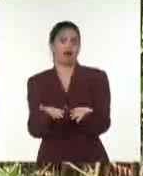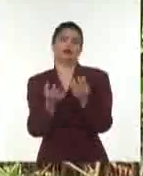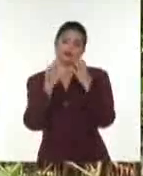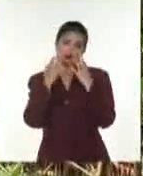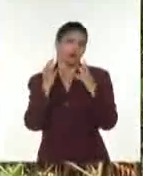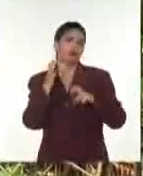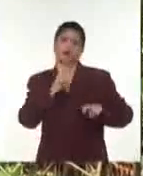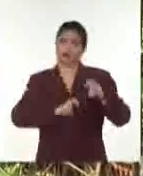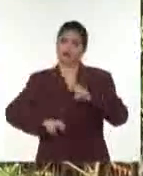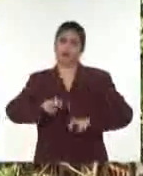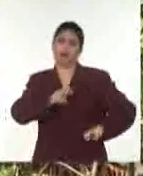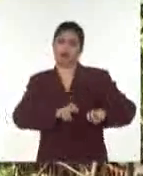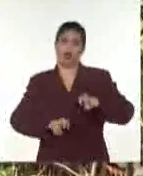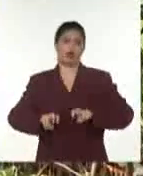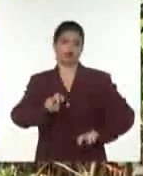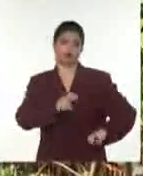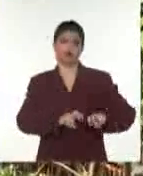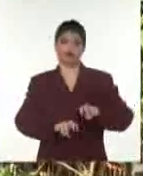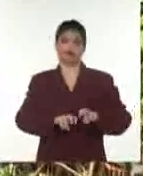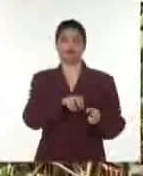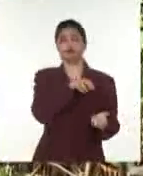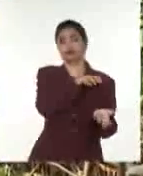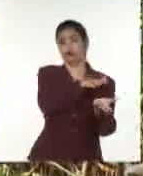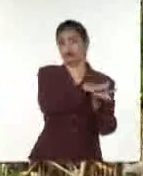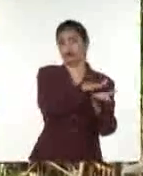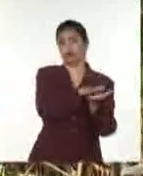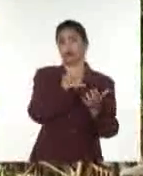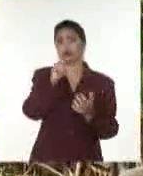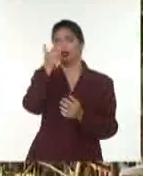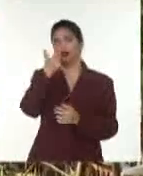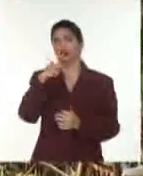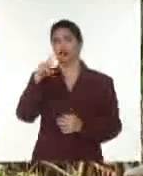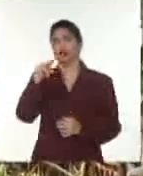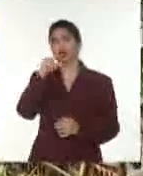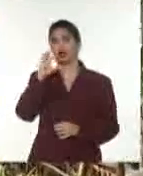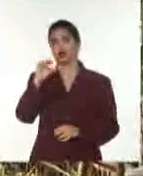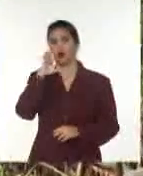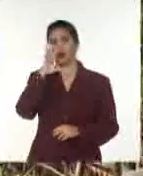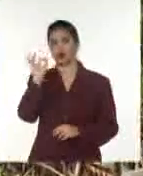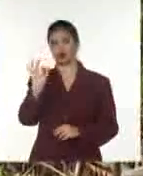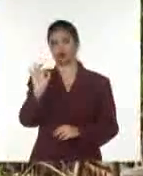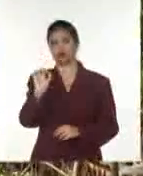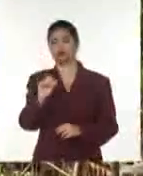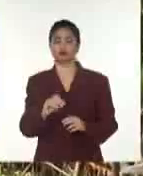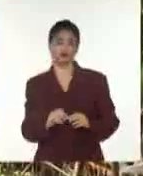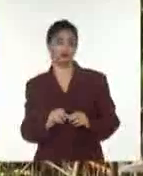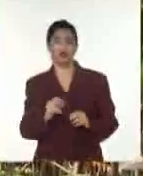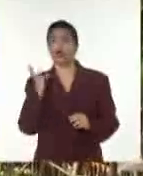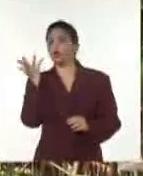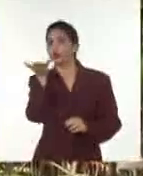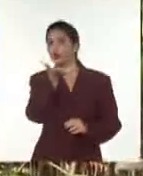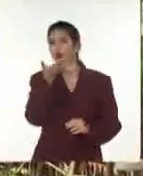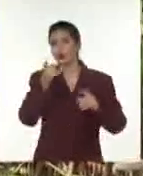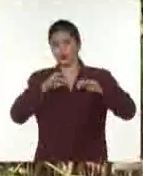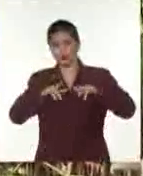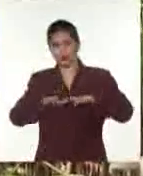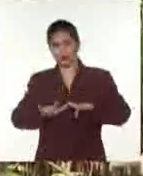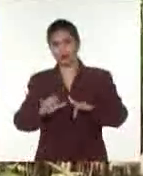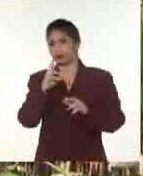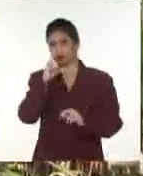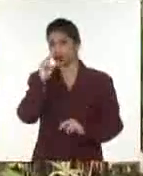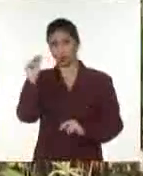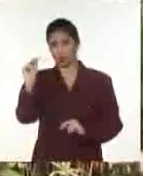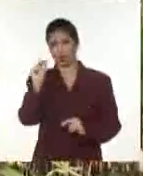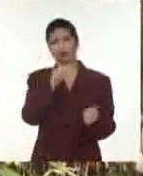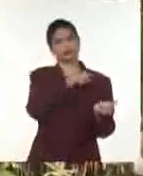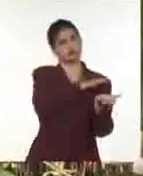almacena carbono reteniéndolo y evitando que se libere a la atmósfera. Pero no solamente lo almacena, el que está allá no lo deja